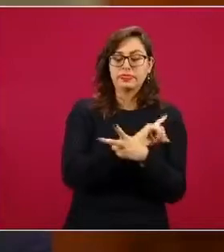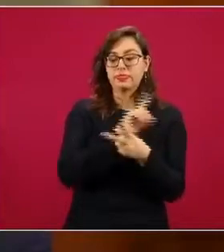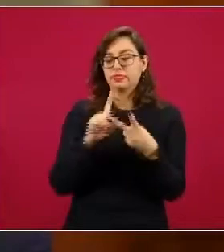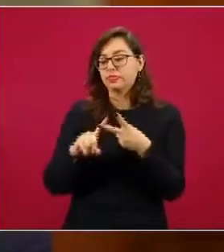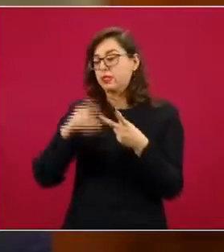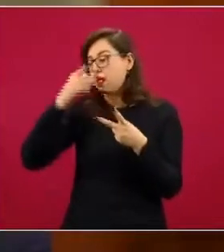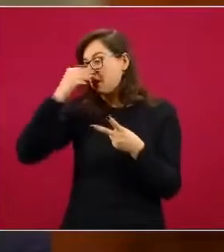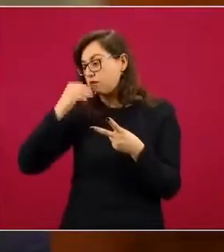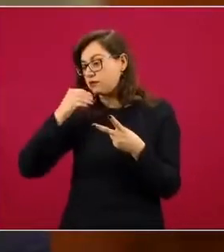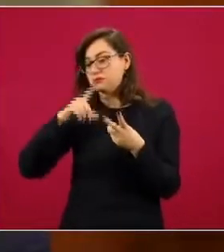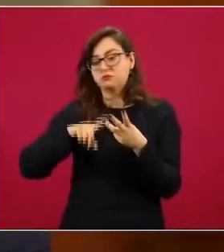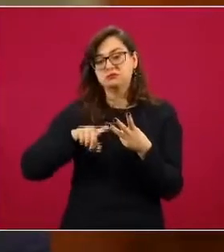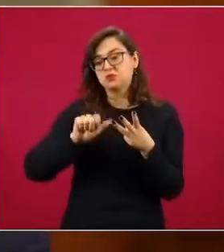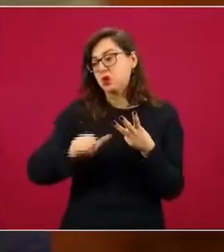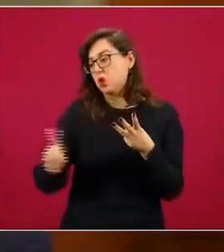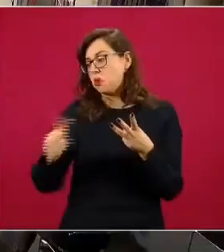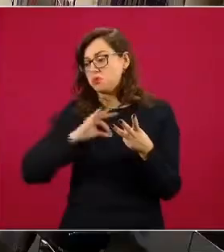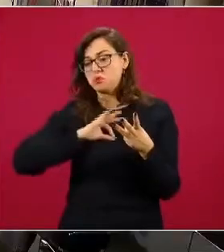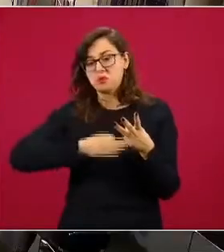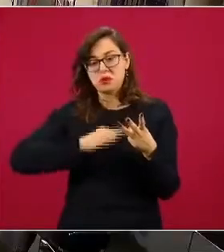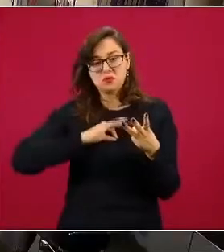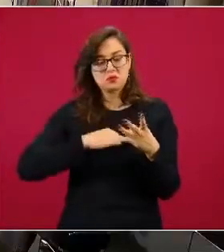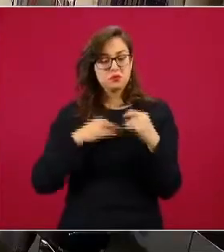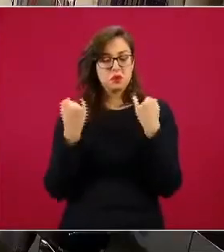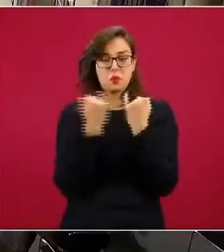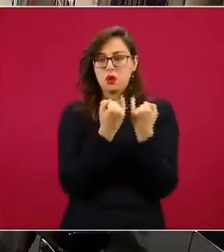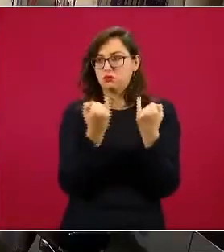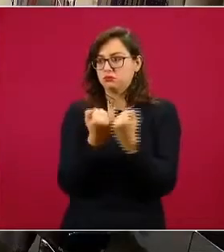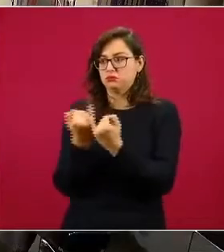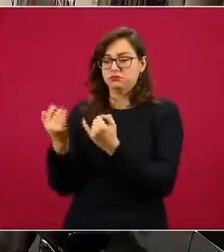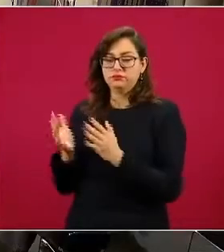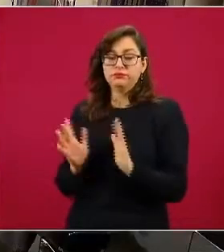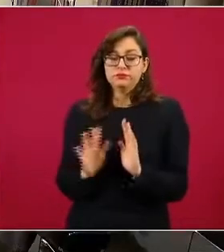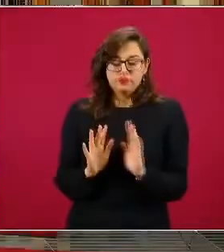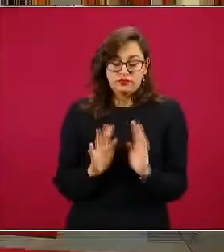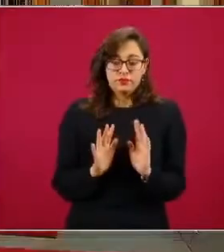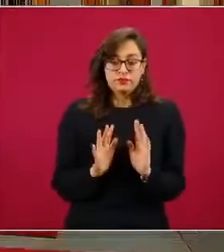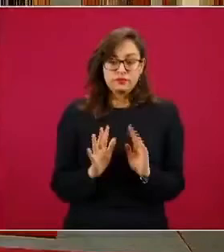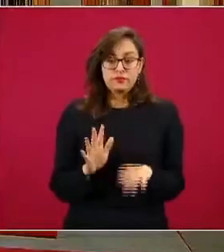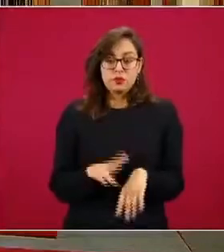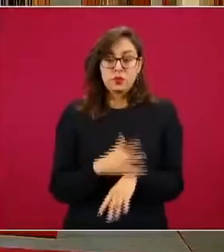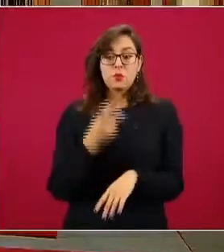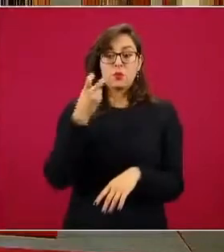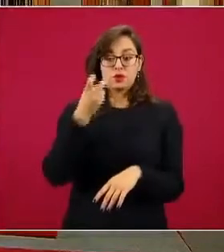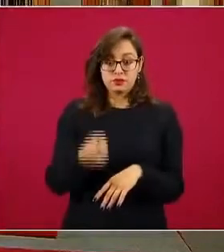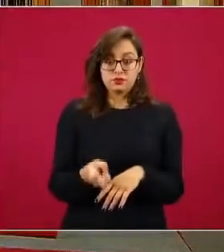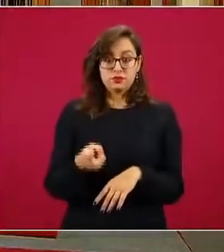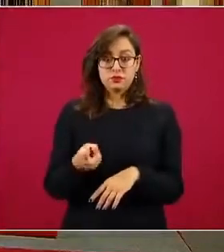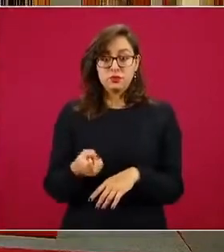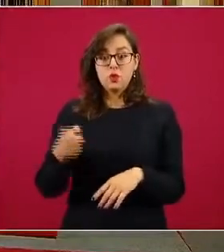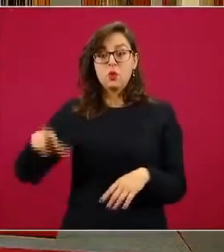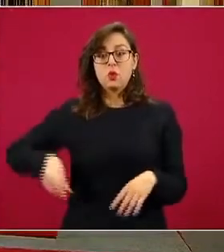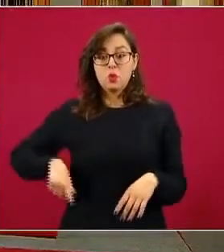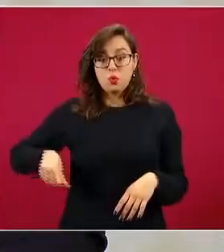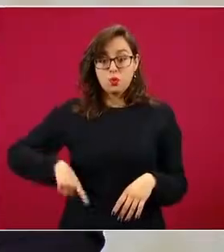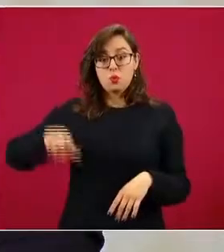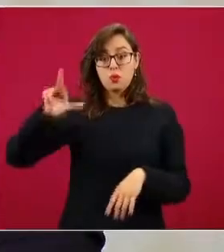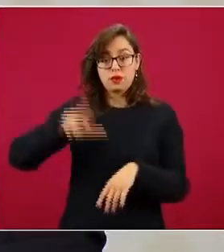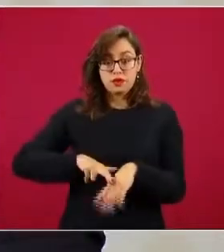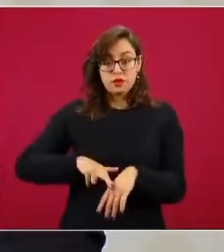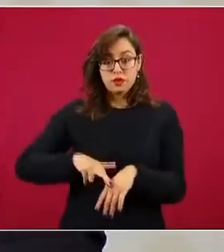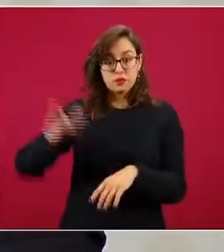de cualquier otro virus respiratorio. Entonces, si si la persona titular del gobierno del